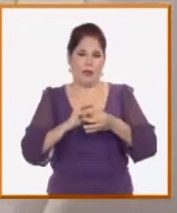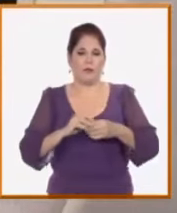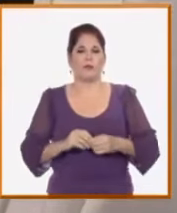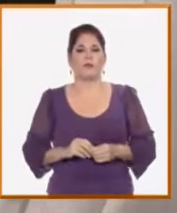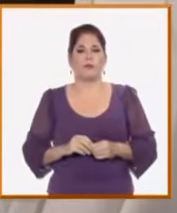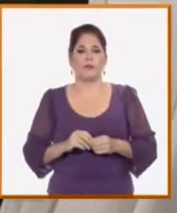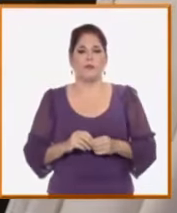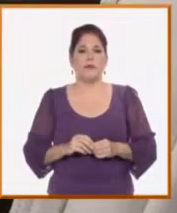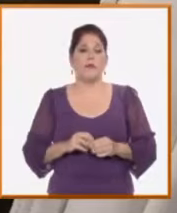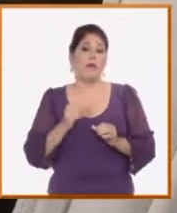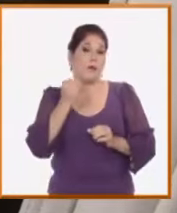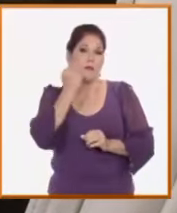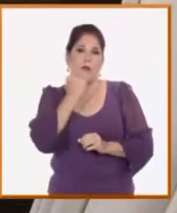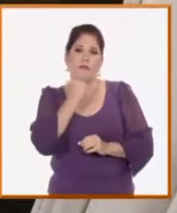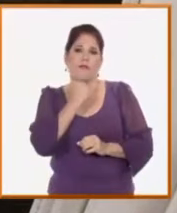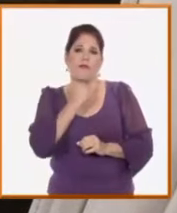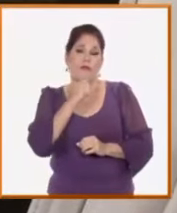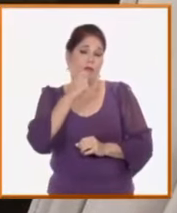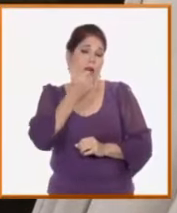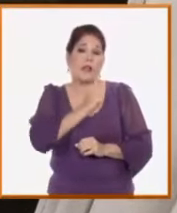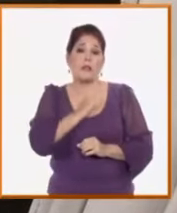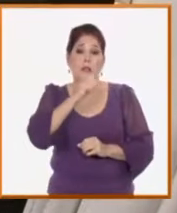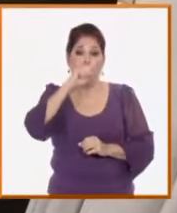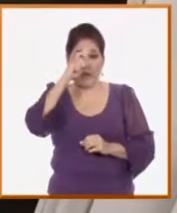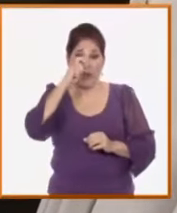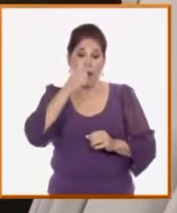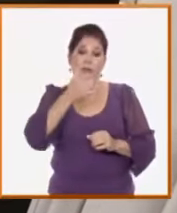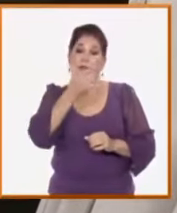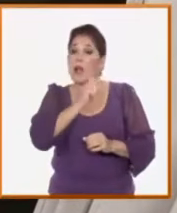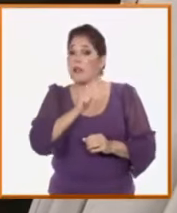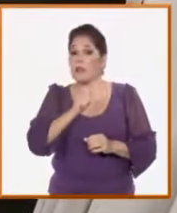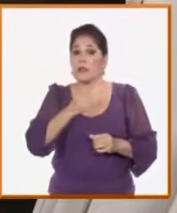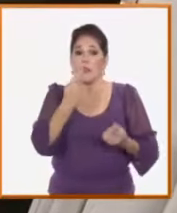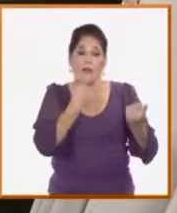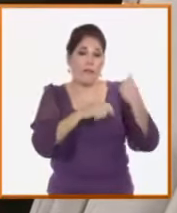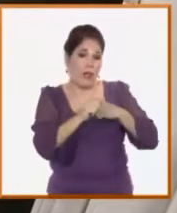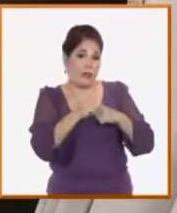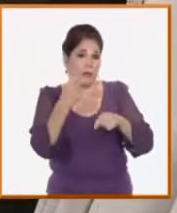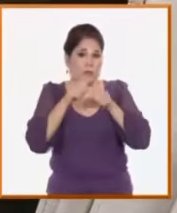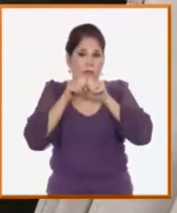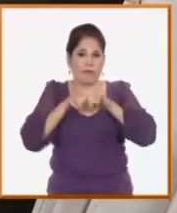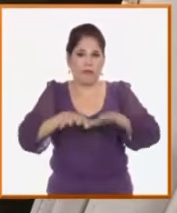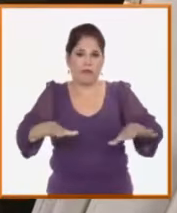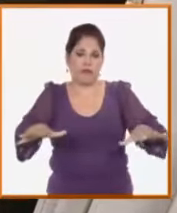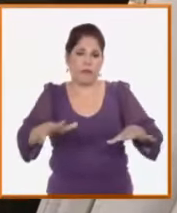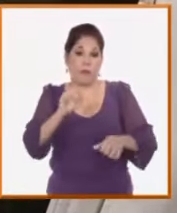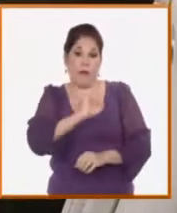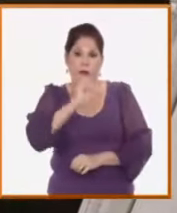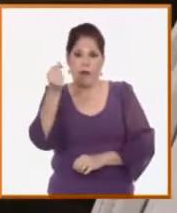pudiéramos decir más rentable en el mercado y además expande más rápido expande más rápido las ganancias son mayores